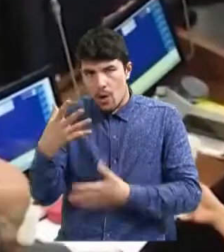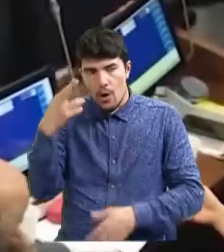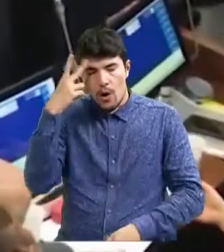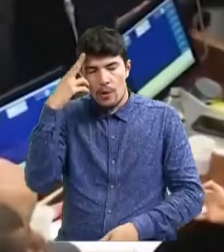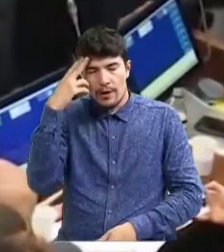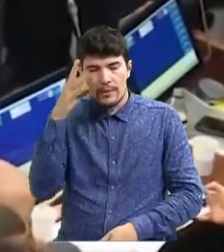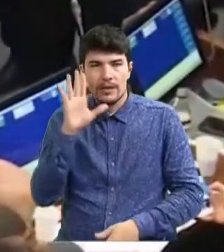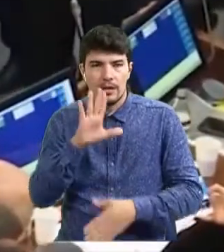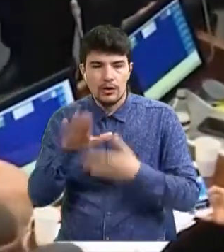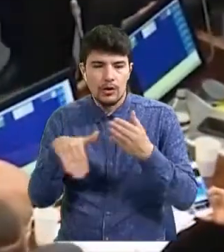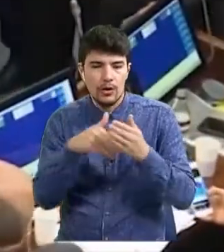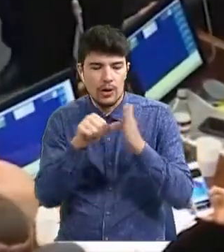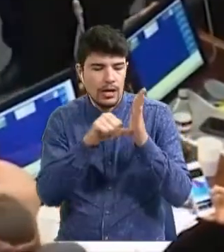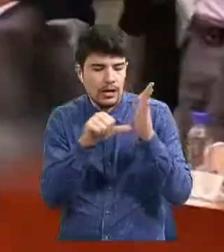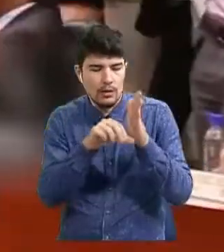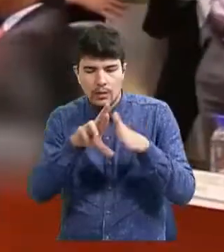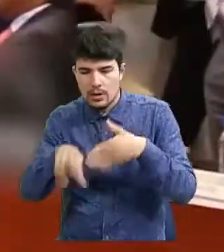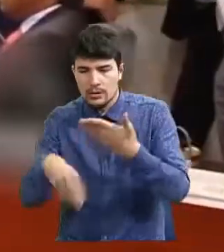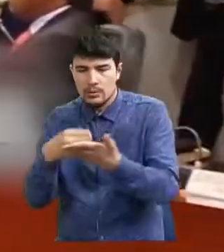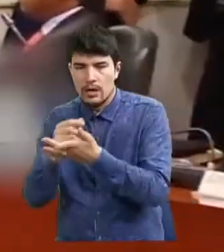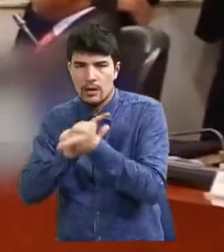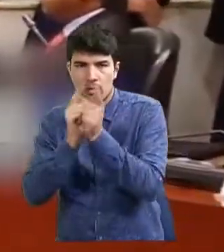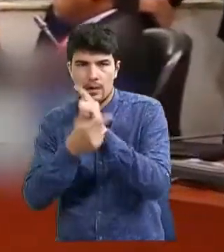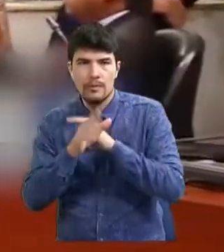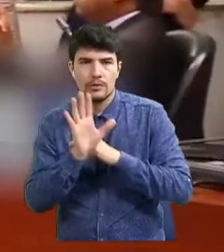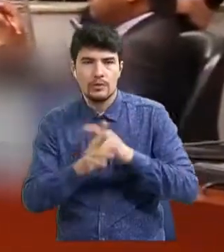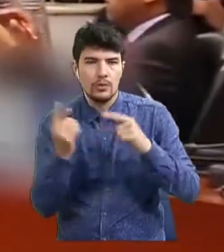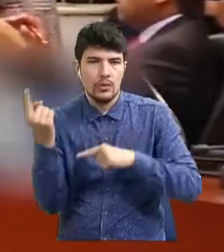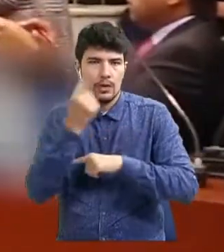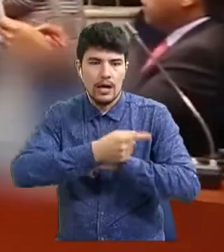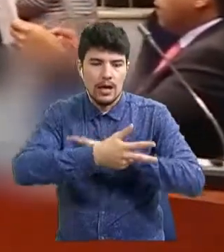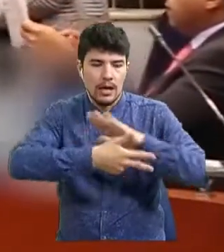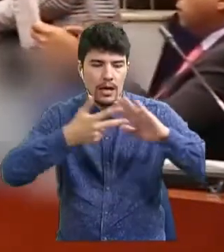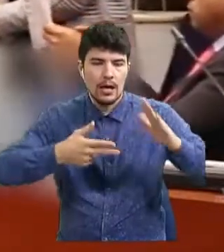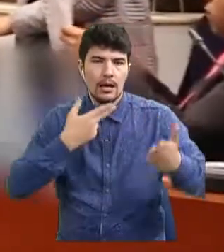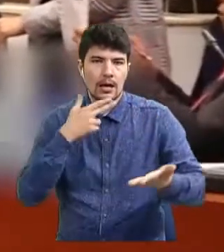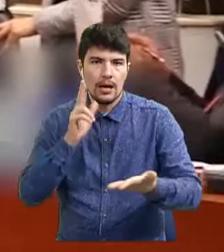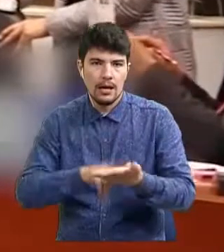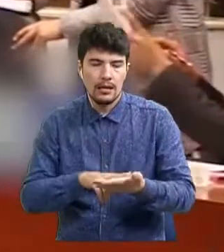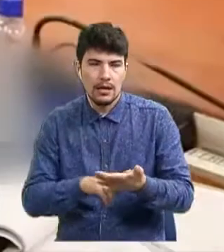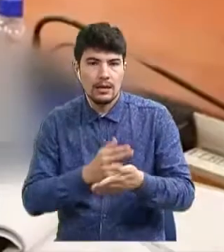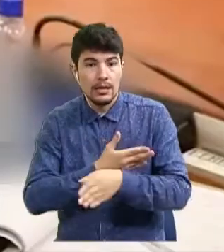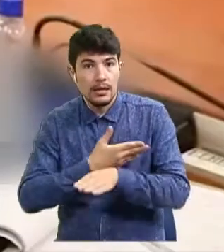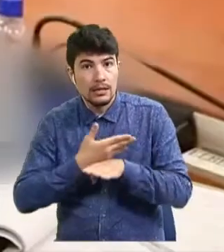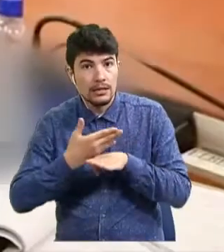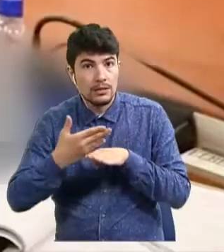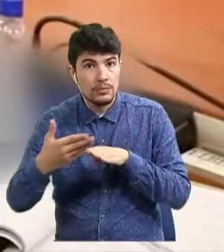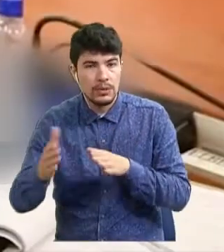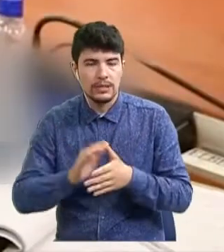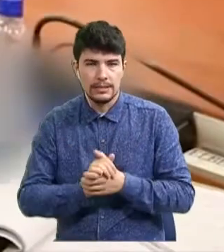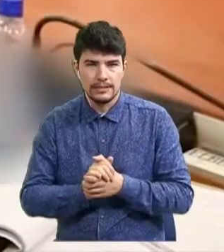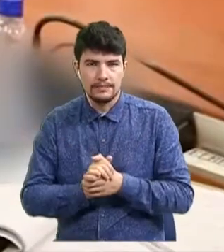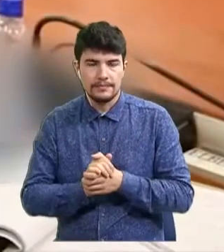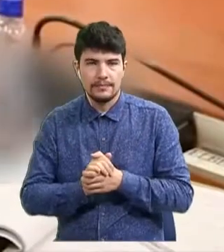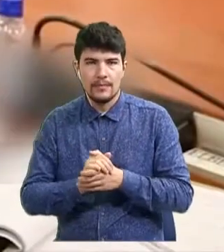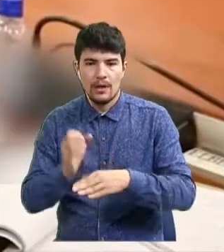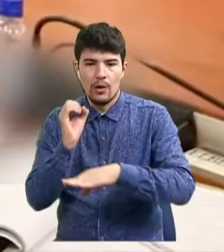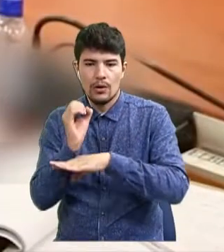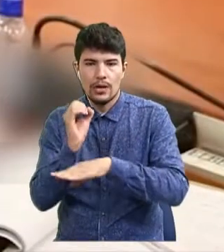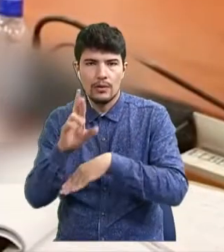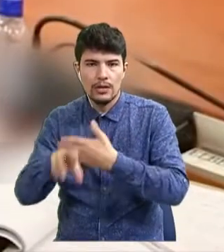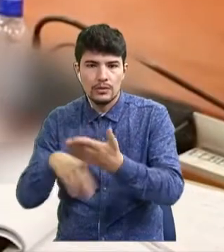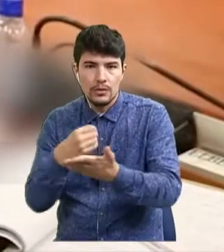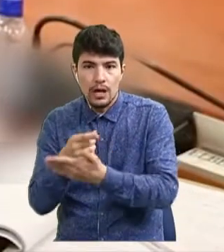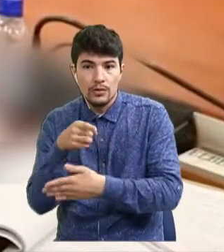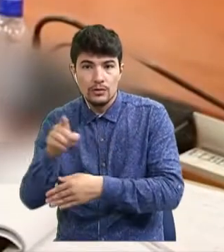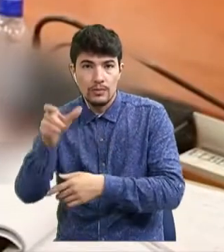de todos estos artículos que se modifiquen en esa Carta Constitucional, y posteriormente el órgano que quede podrá